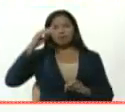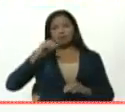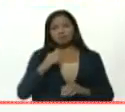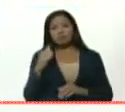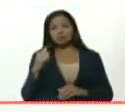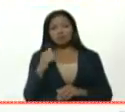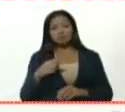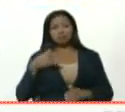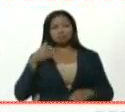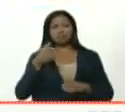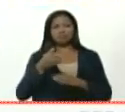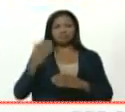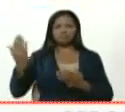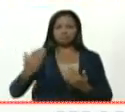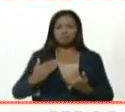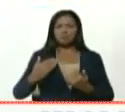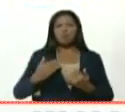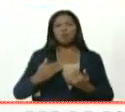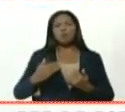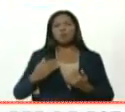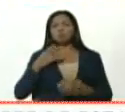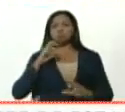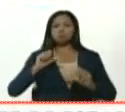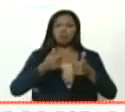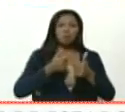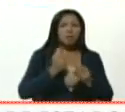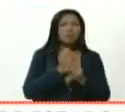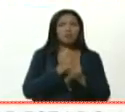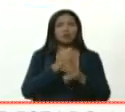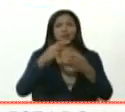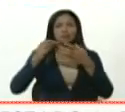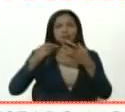Venimos a trabajar al detalle.